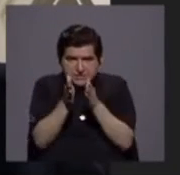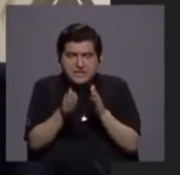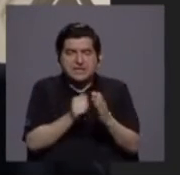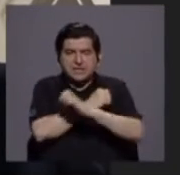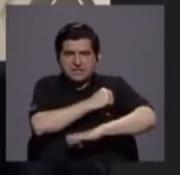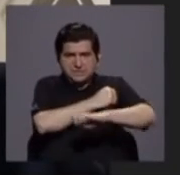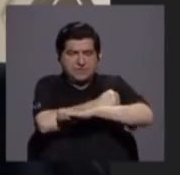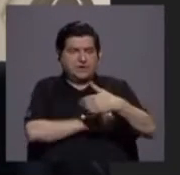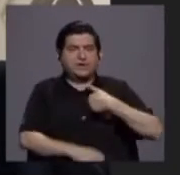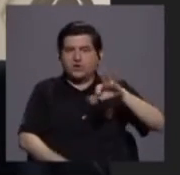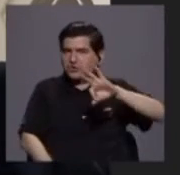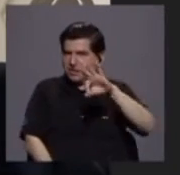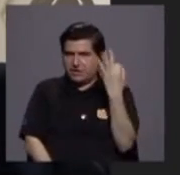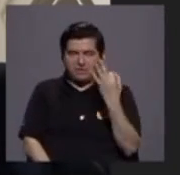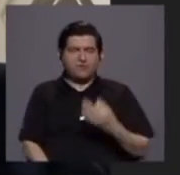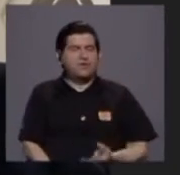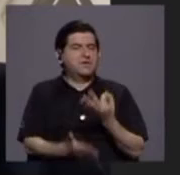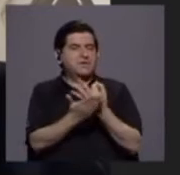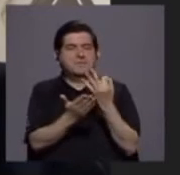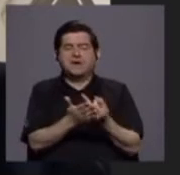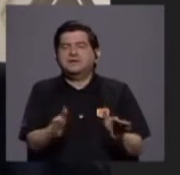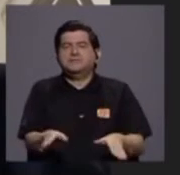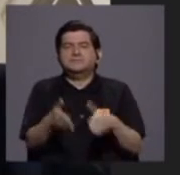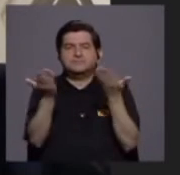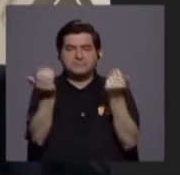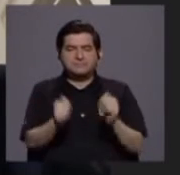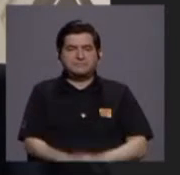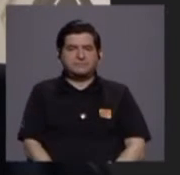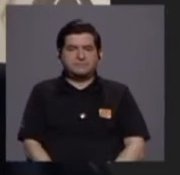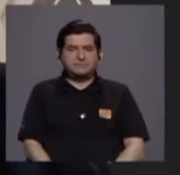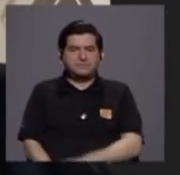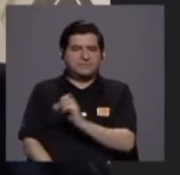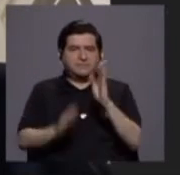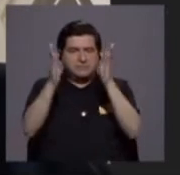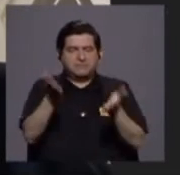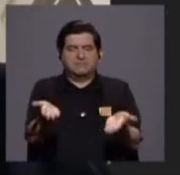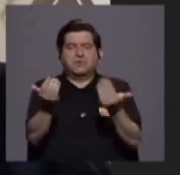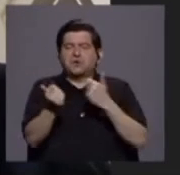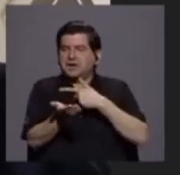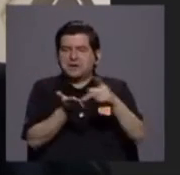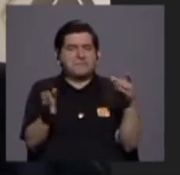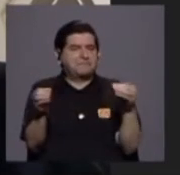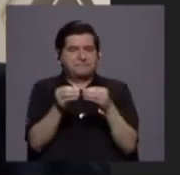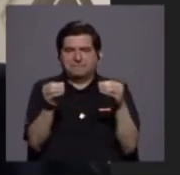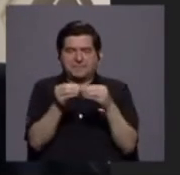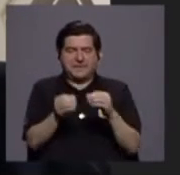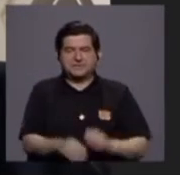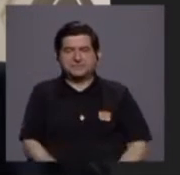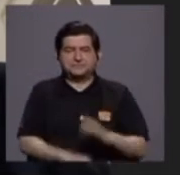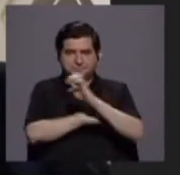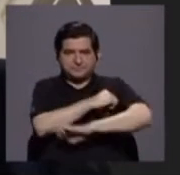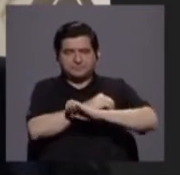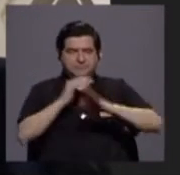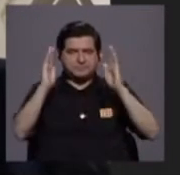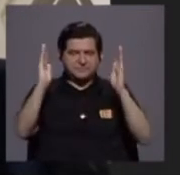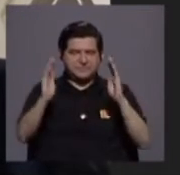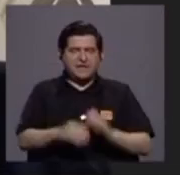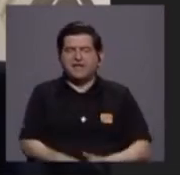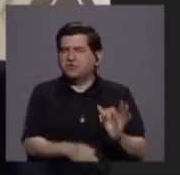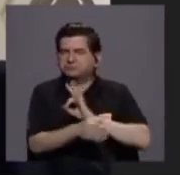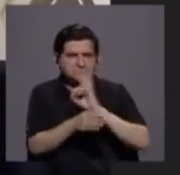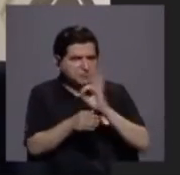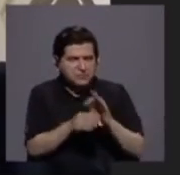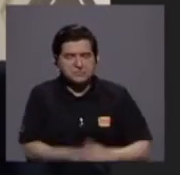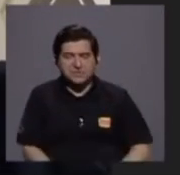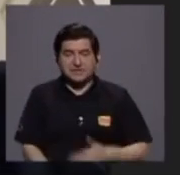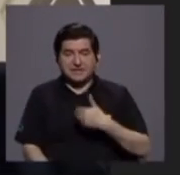no tenemos forma de cómo financiarlo o los costarricenses no queremos pagar más por un Estado grande, ineficiente